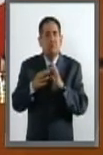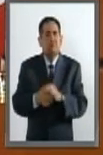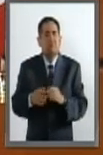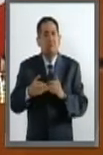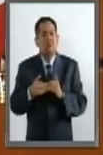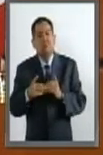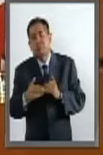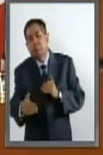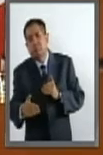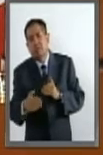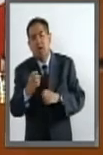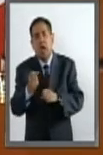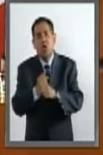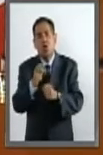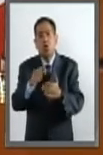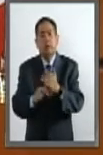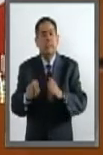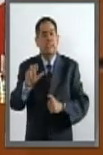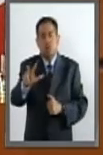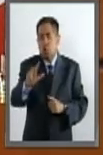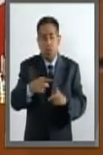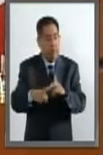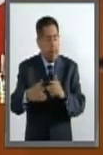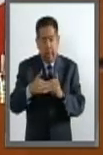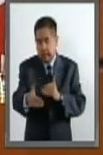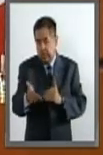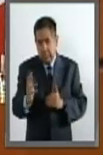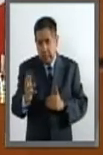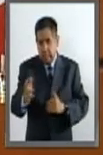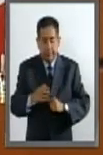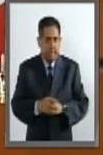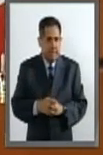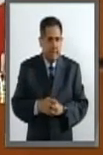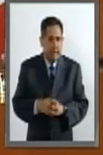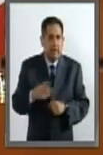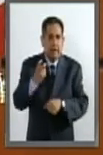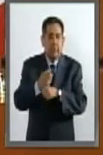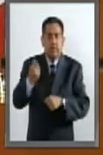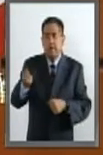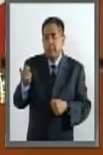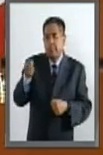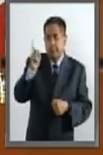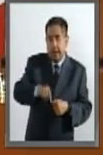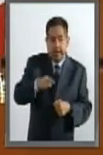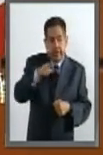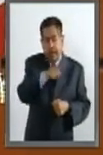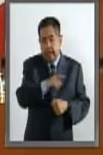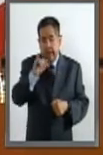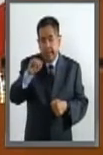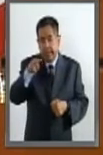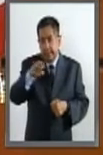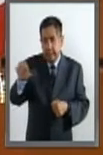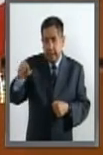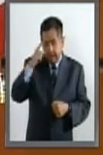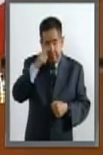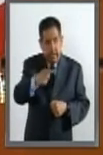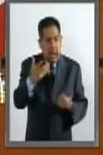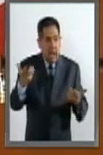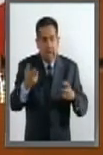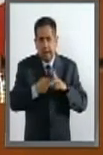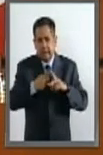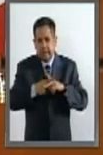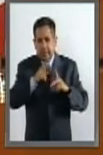proceso electoral 2018. Y segundo, ordena al Instituto Nacional Electoral a que realice